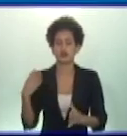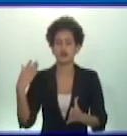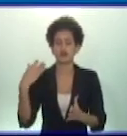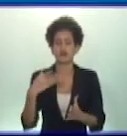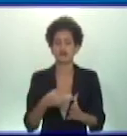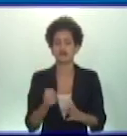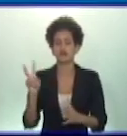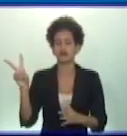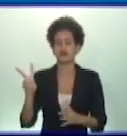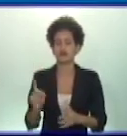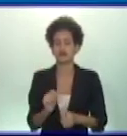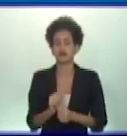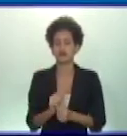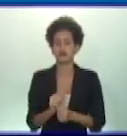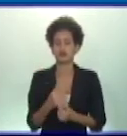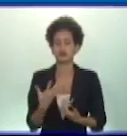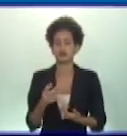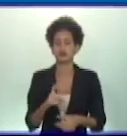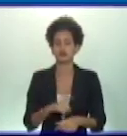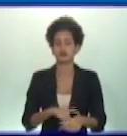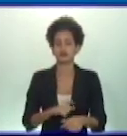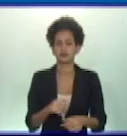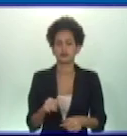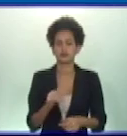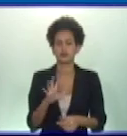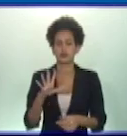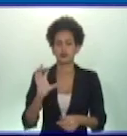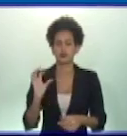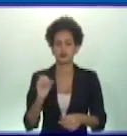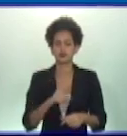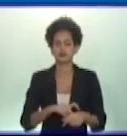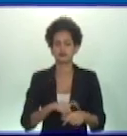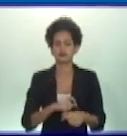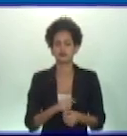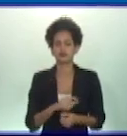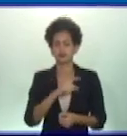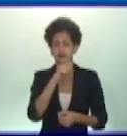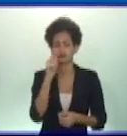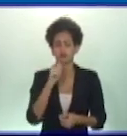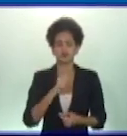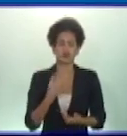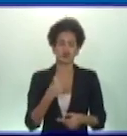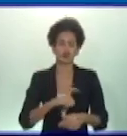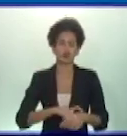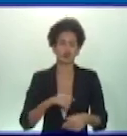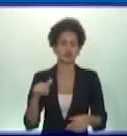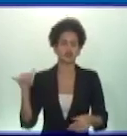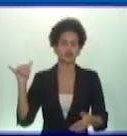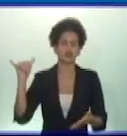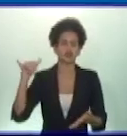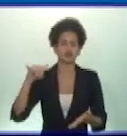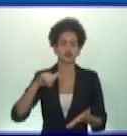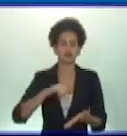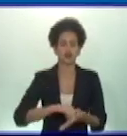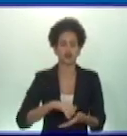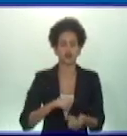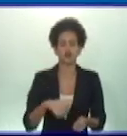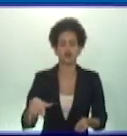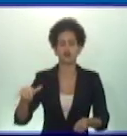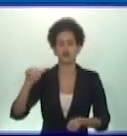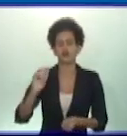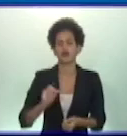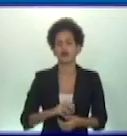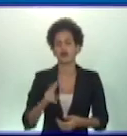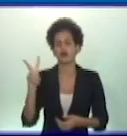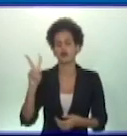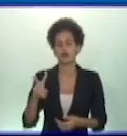hora llega el avión a Varadero? Inciso B: ¿cuántos minutos faltaron para que hubiera llegado a las 4 horas? Les